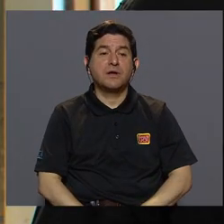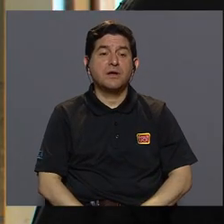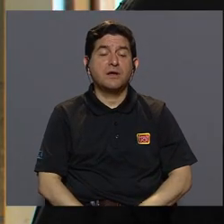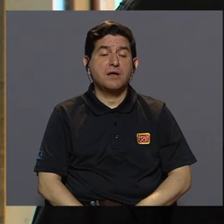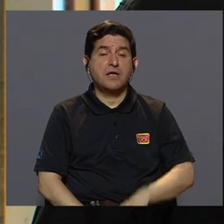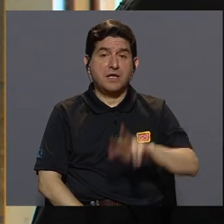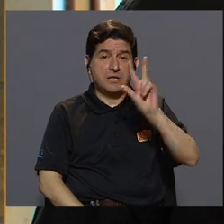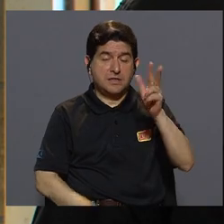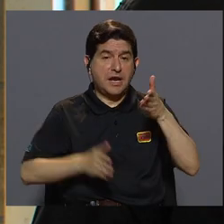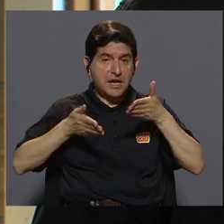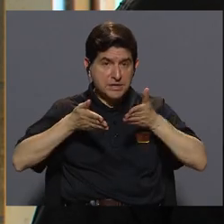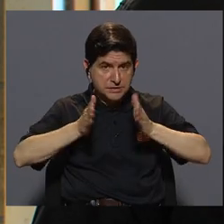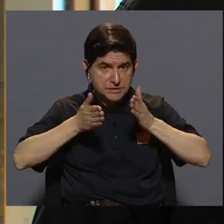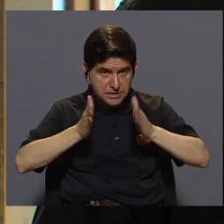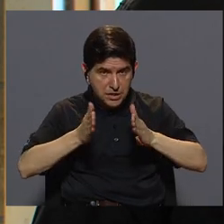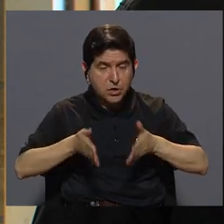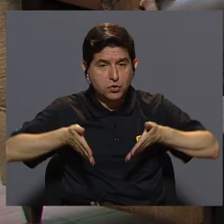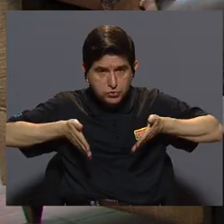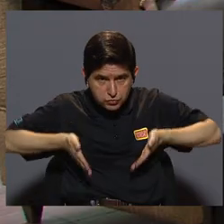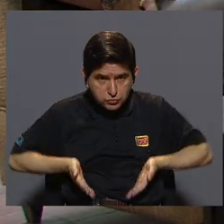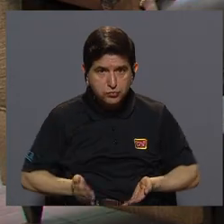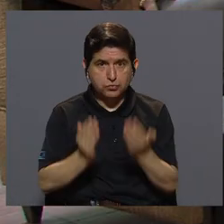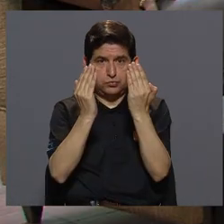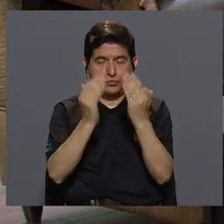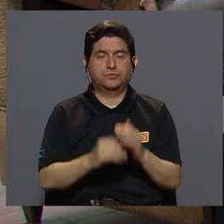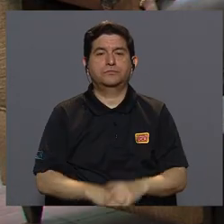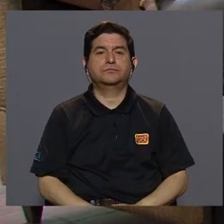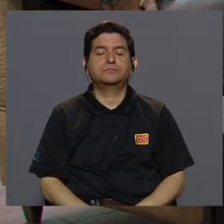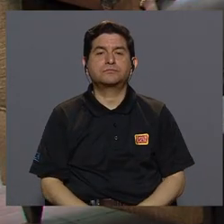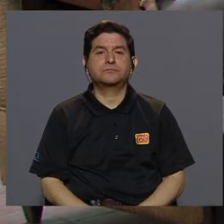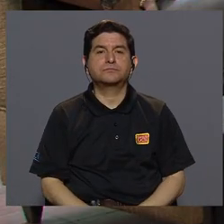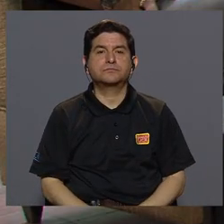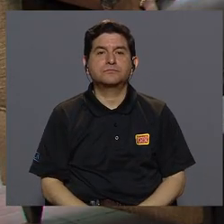tiene con él tres hijos, que son